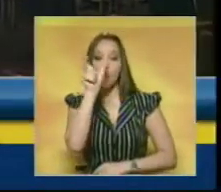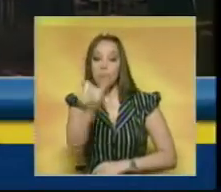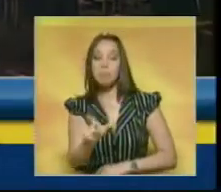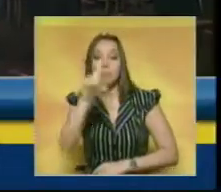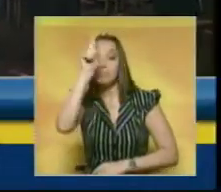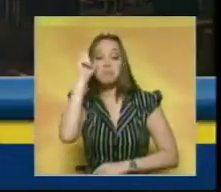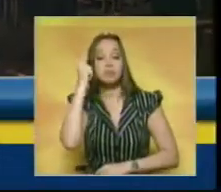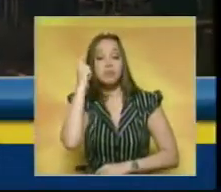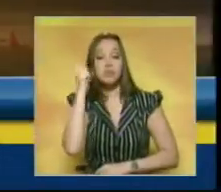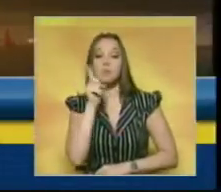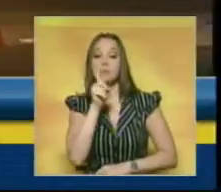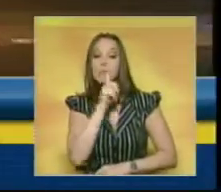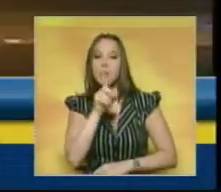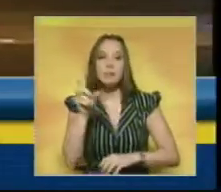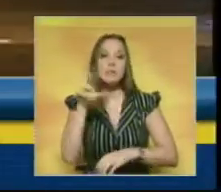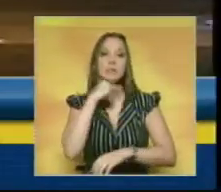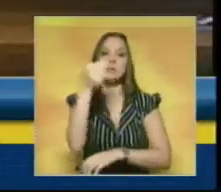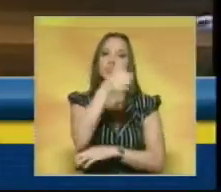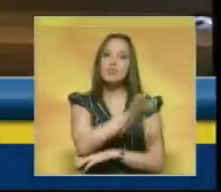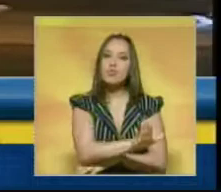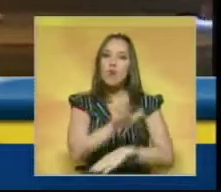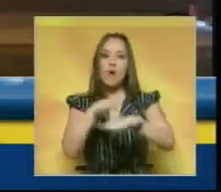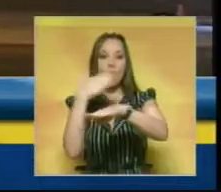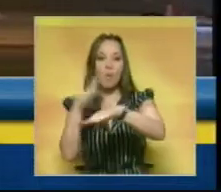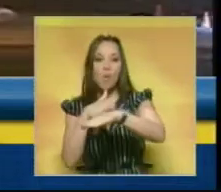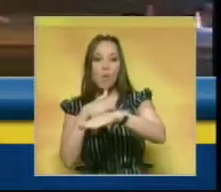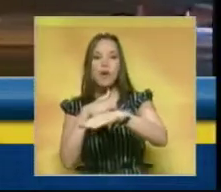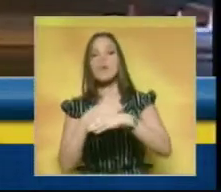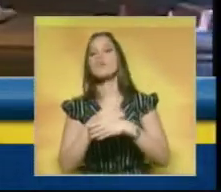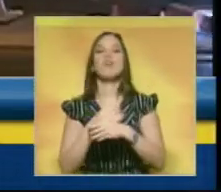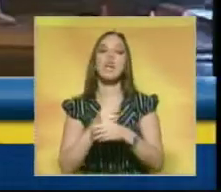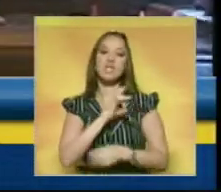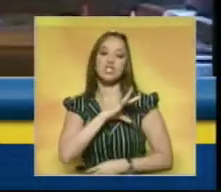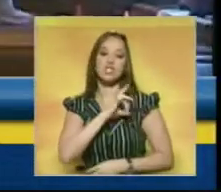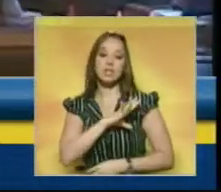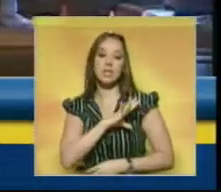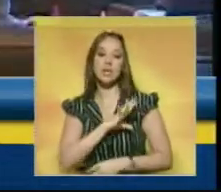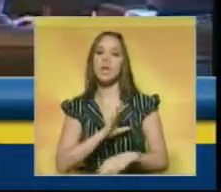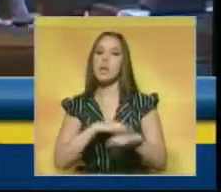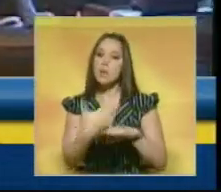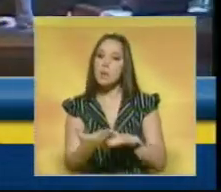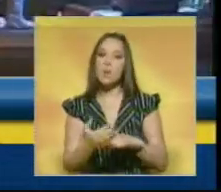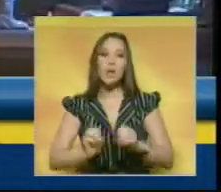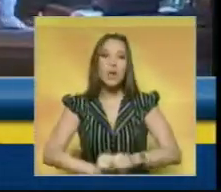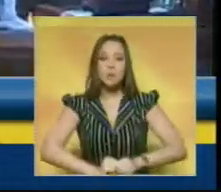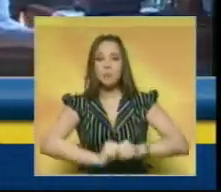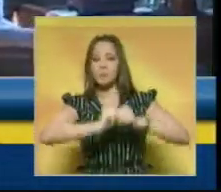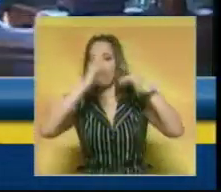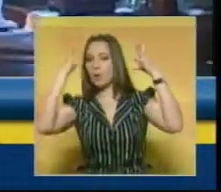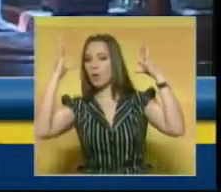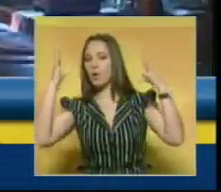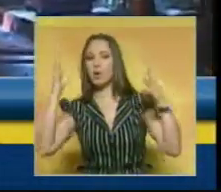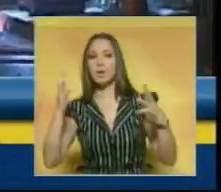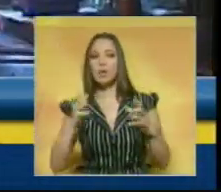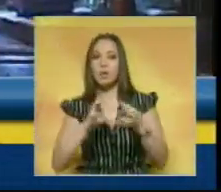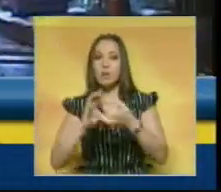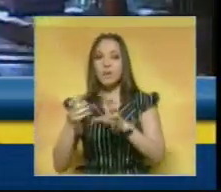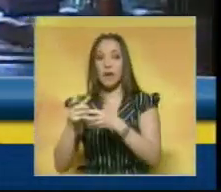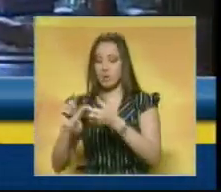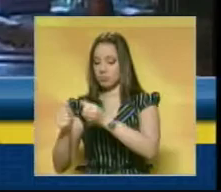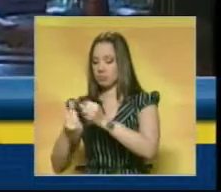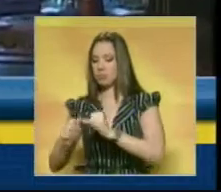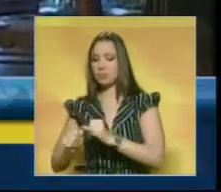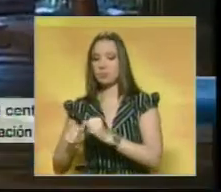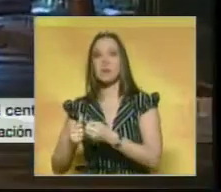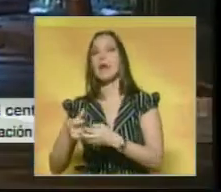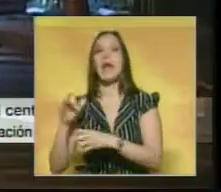sin identificar murió la madrugada de este jueves en el centro de Santiago de Chile, producto de la explosión de una bomba de fabricación artesanal.